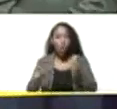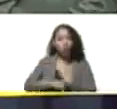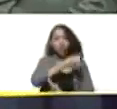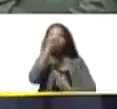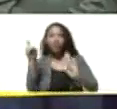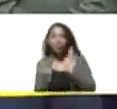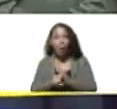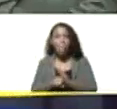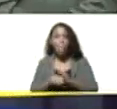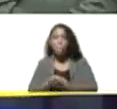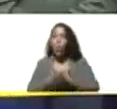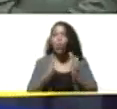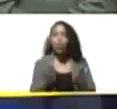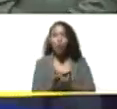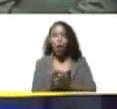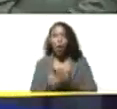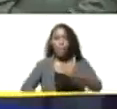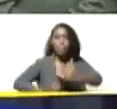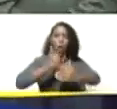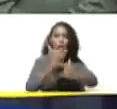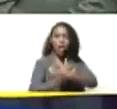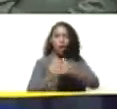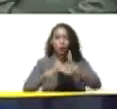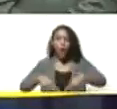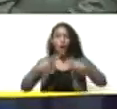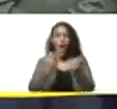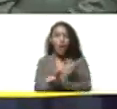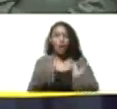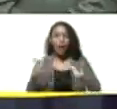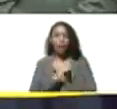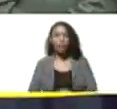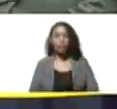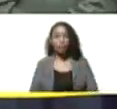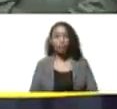del mundo con el proyecto neoliberal.